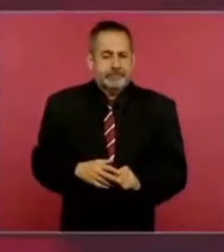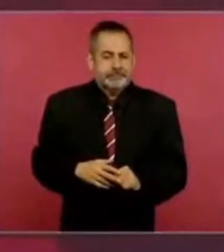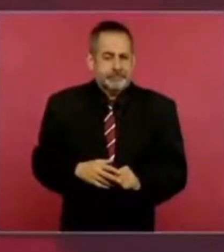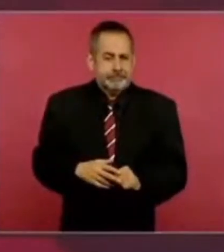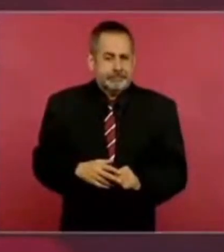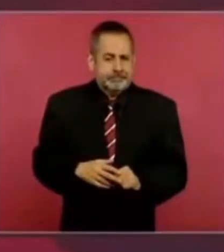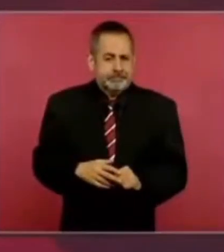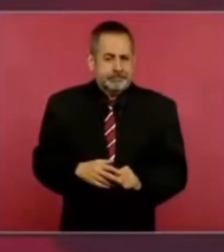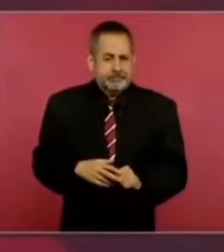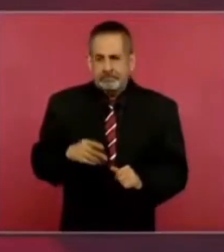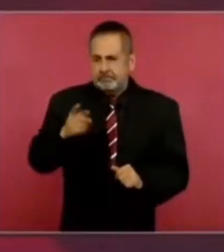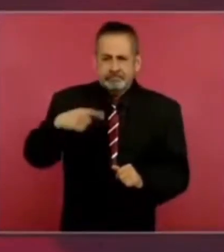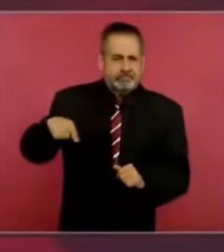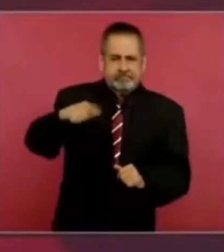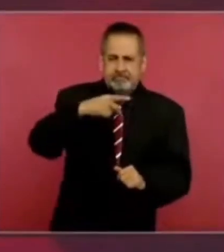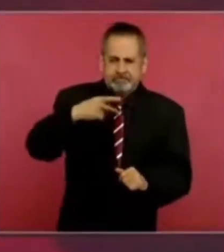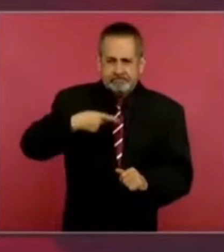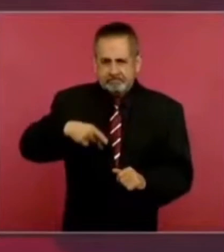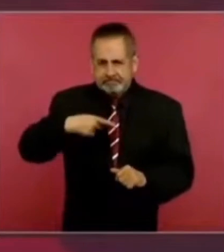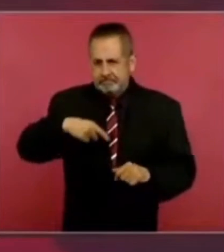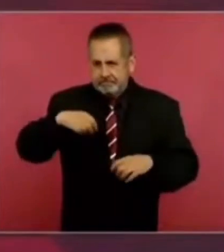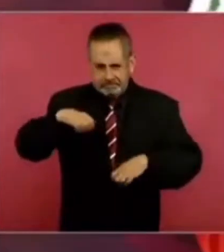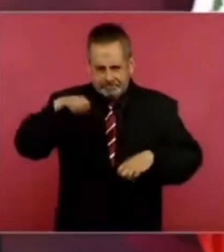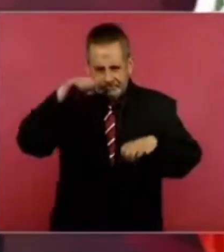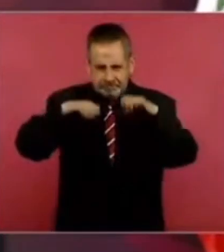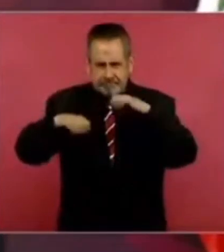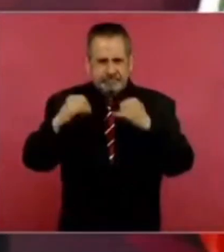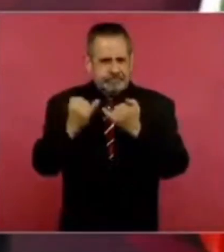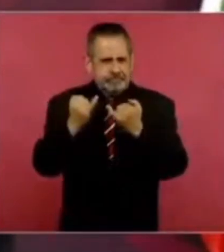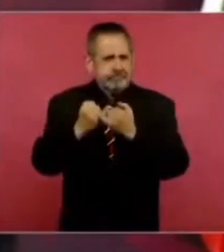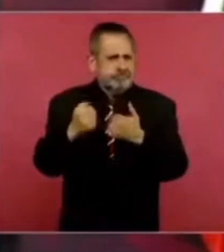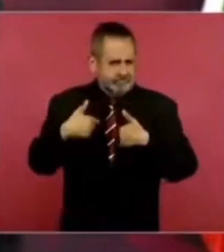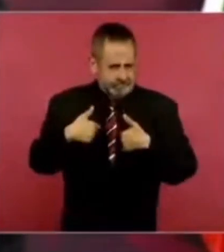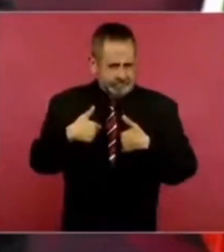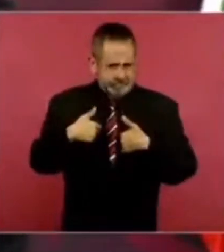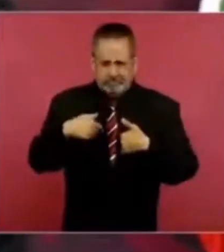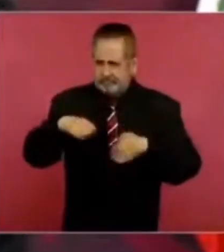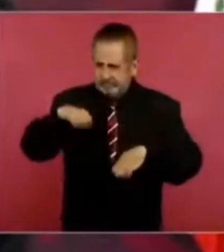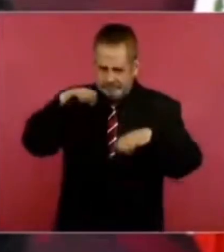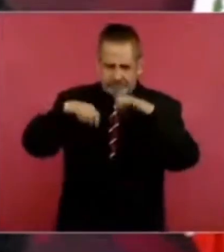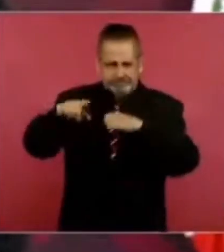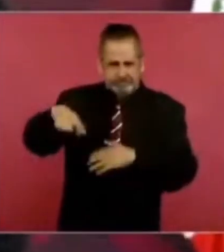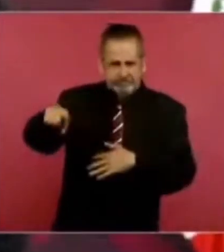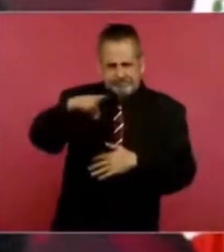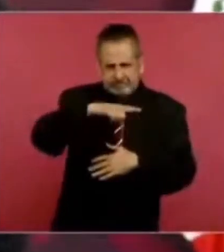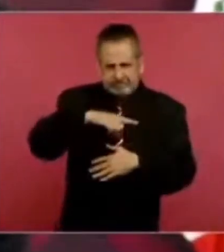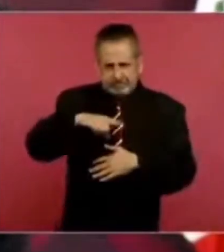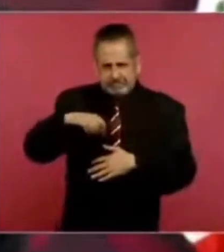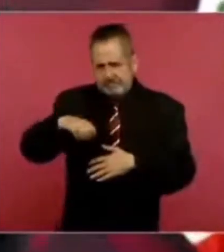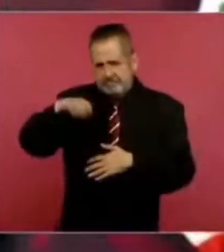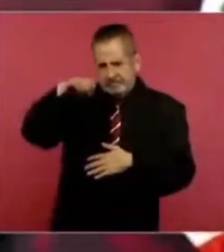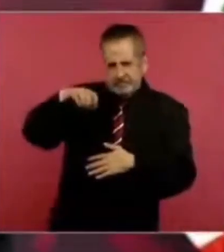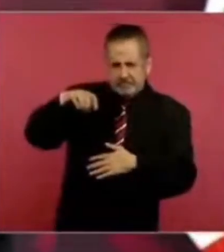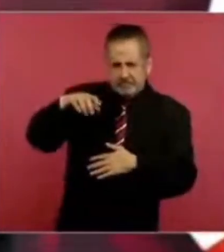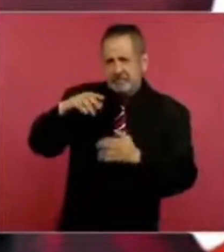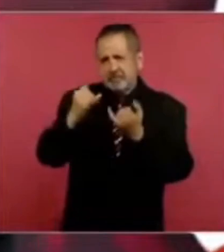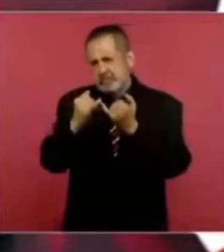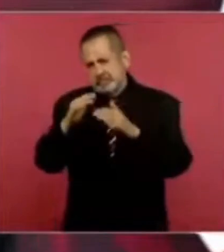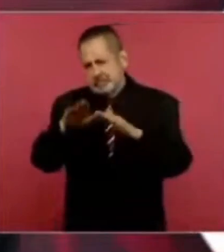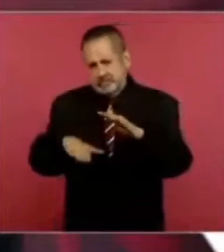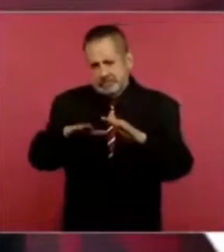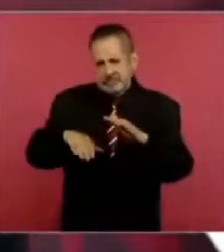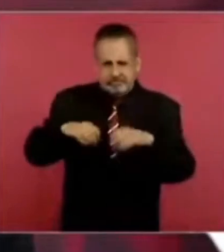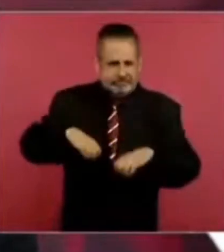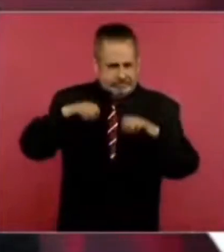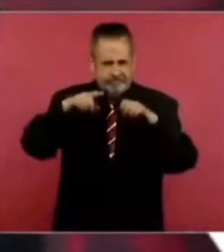son gentes mayor, como yo, o no tanto, pero ya